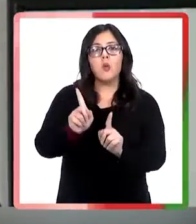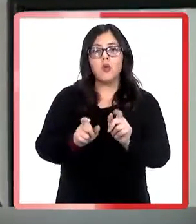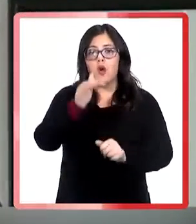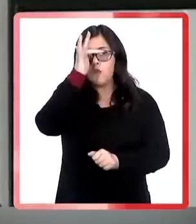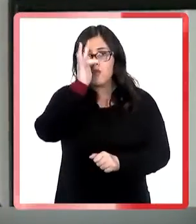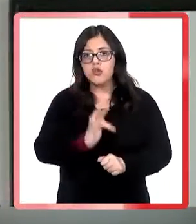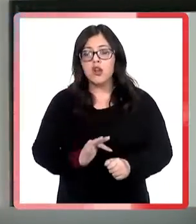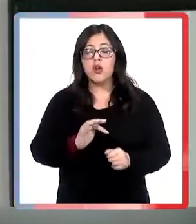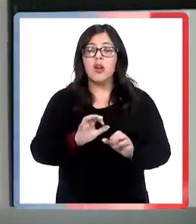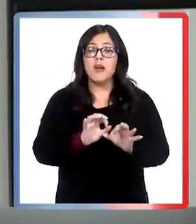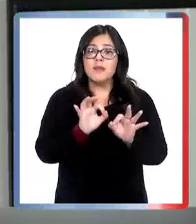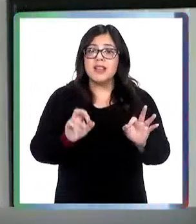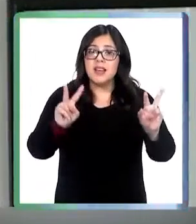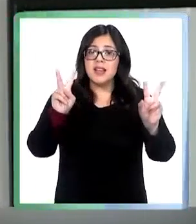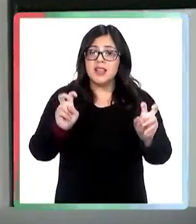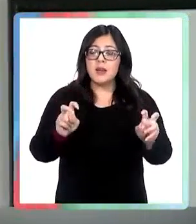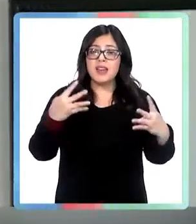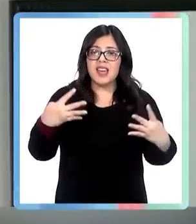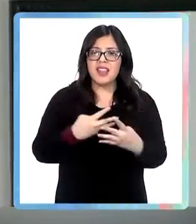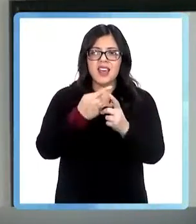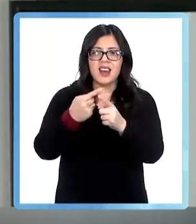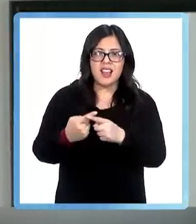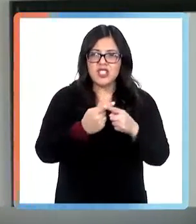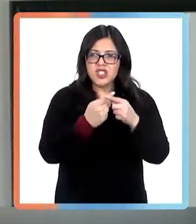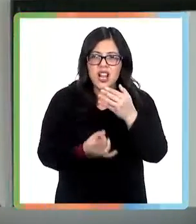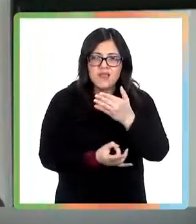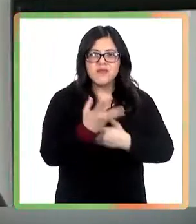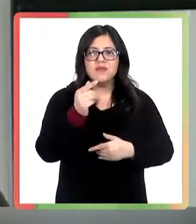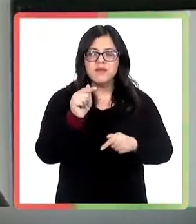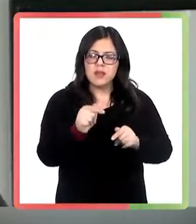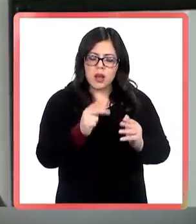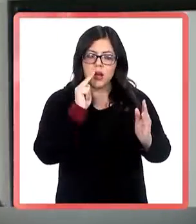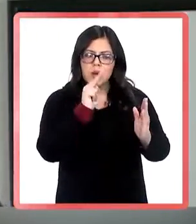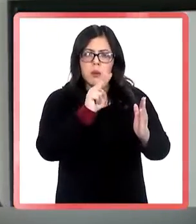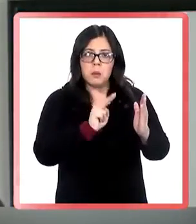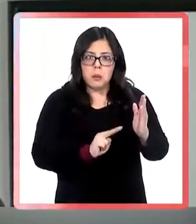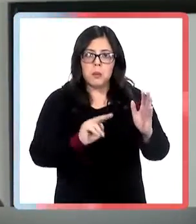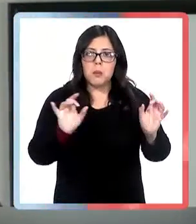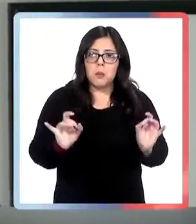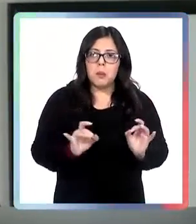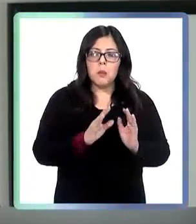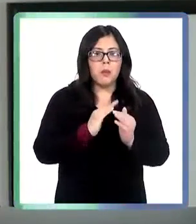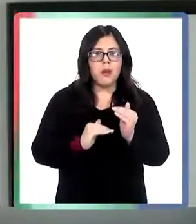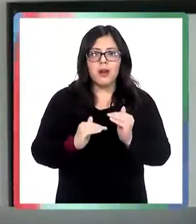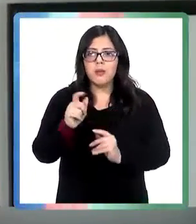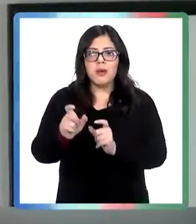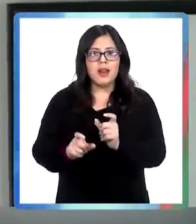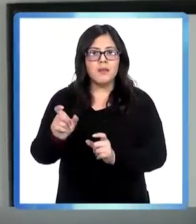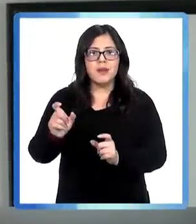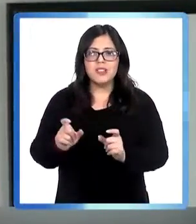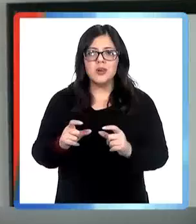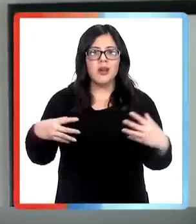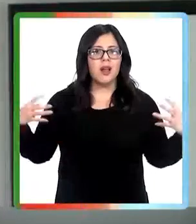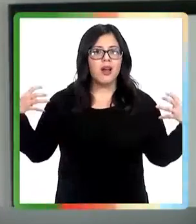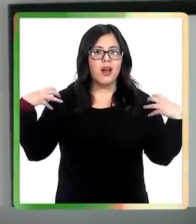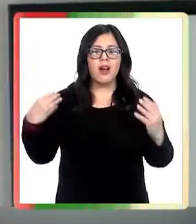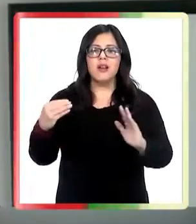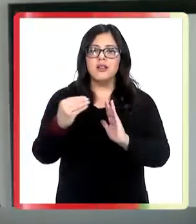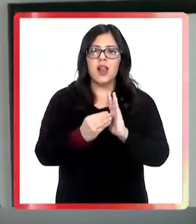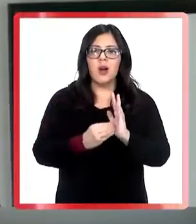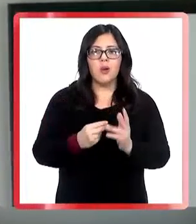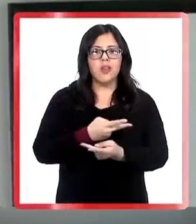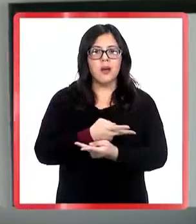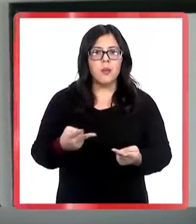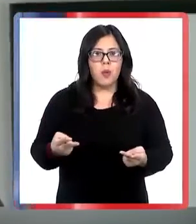menos por algunos funcionarios. Especialmente en materia de manejo de redes sociales, queda en evidencia que pareciera ser que son los mismos, los que manejan las